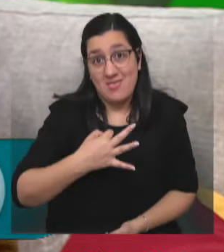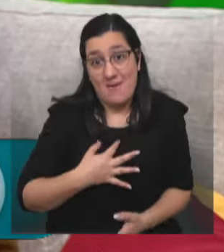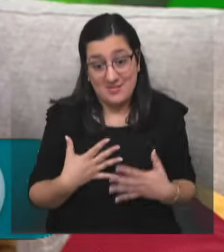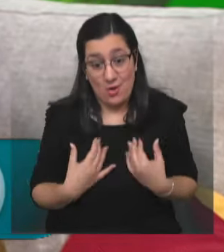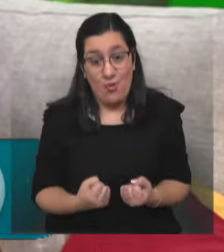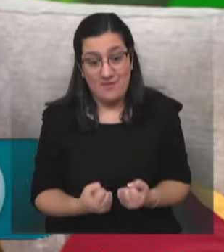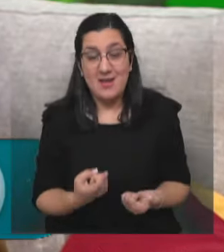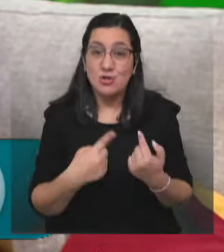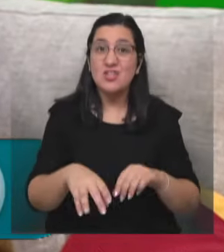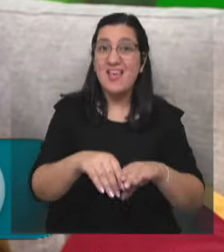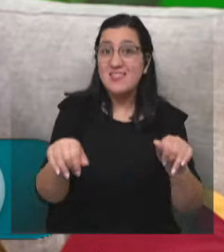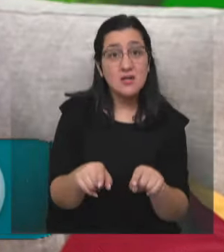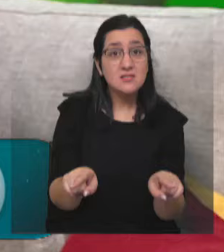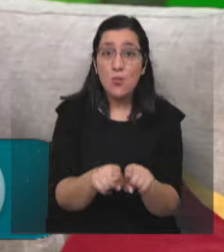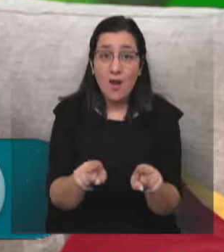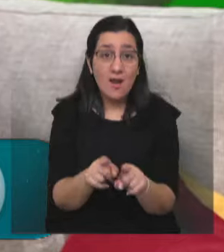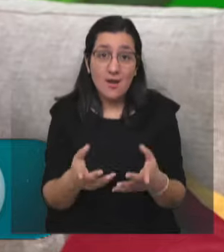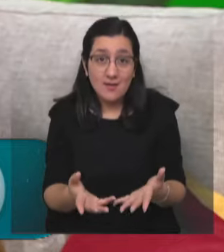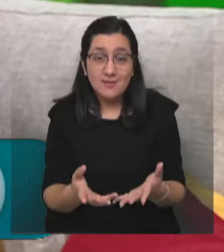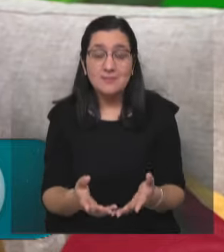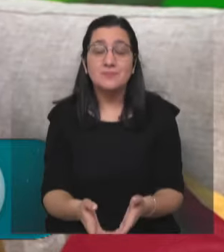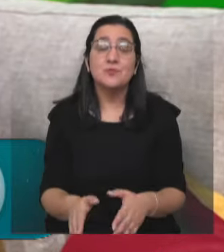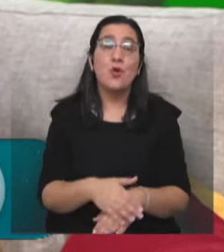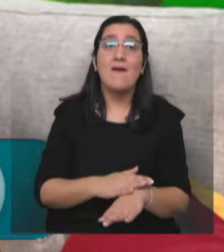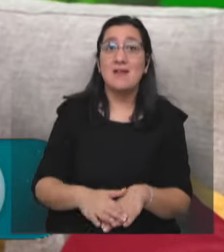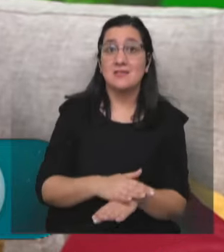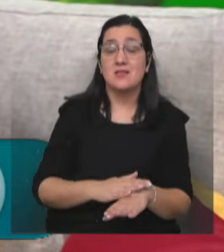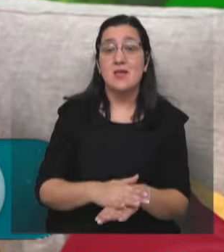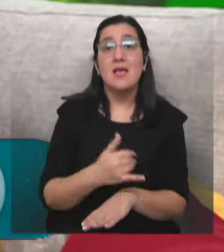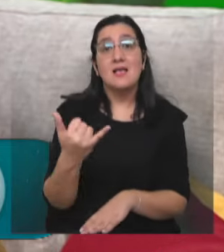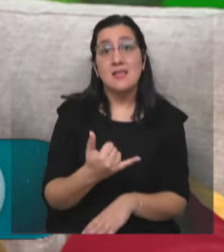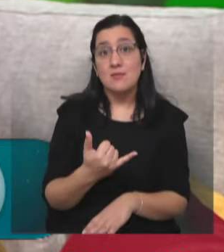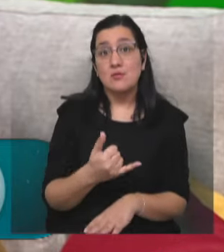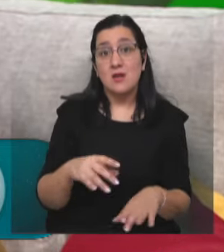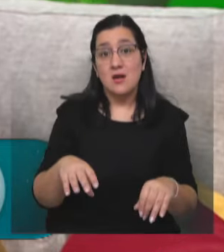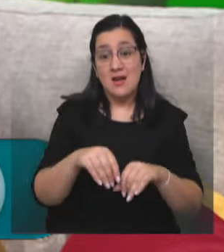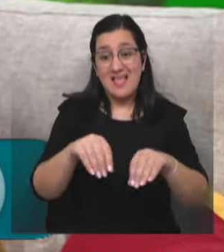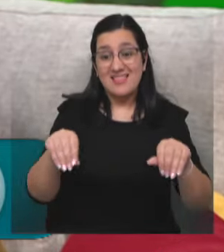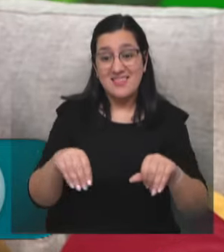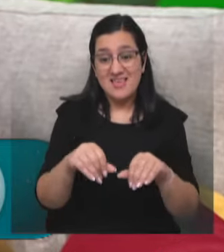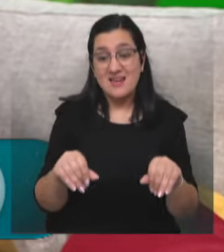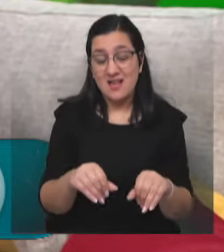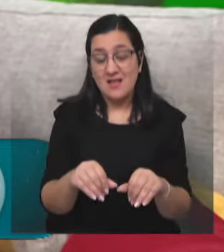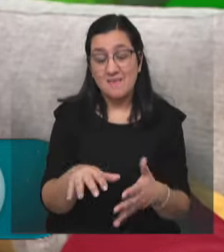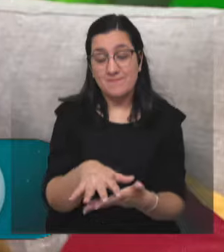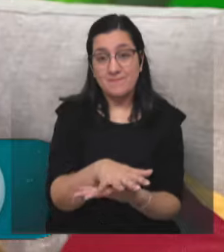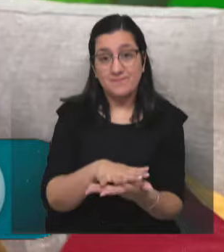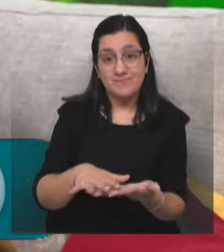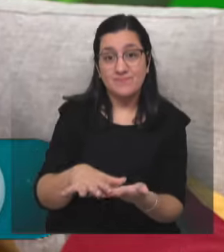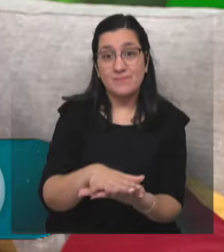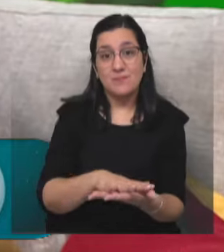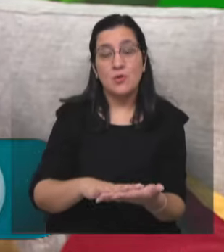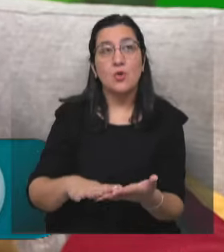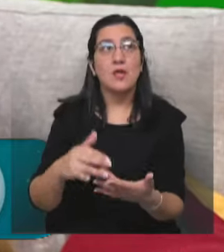si no. Entonces, partiendo de la base de que tenemos que llegar a tener un suelo con un